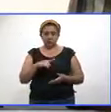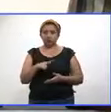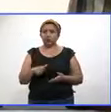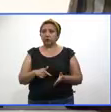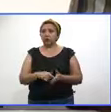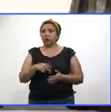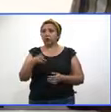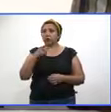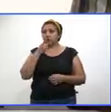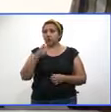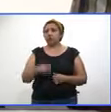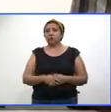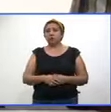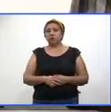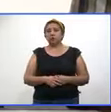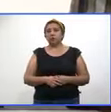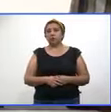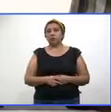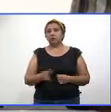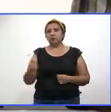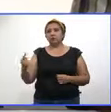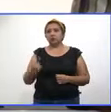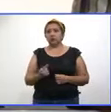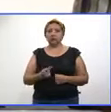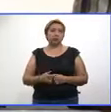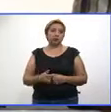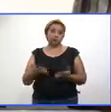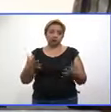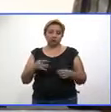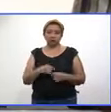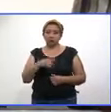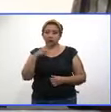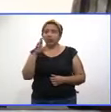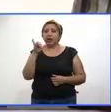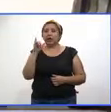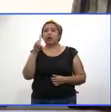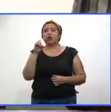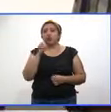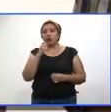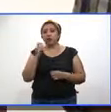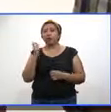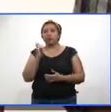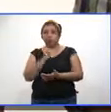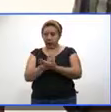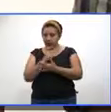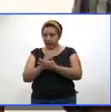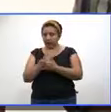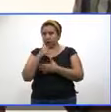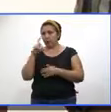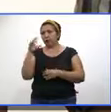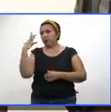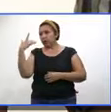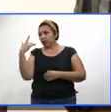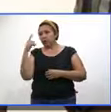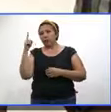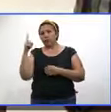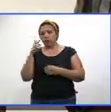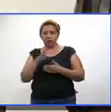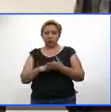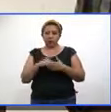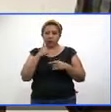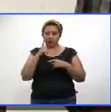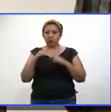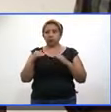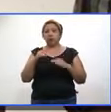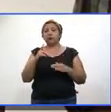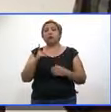es el caso de Unosusa, que aplicará el redondeo en todas sus cajas, en todas sus sucursales. Es para